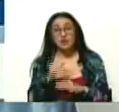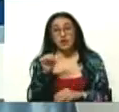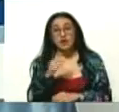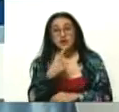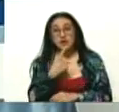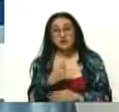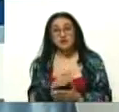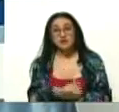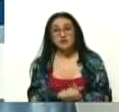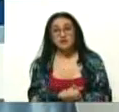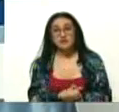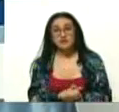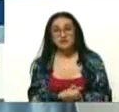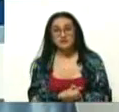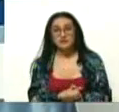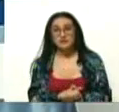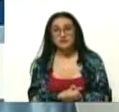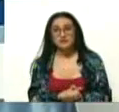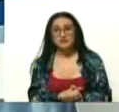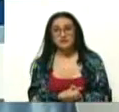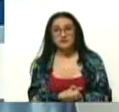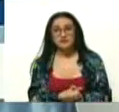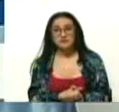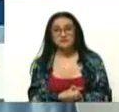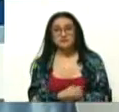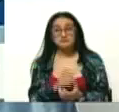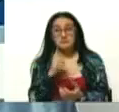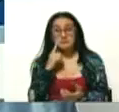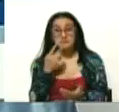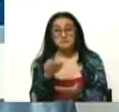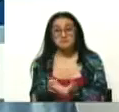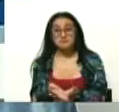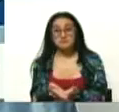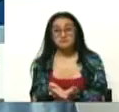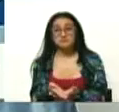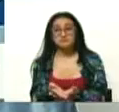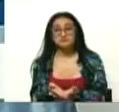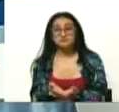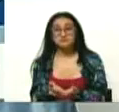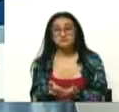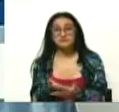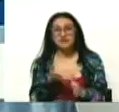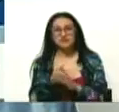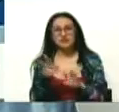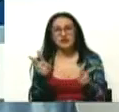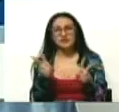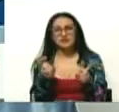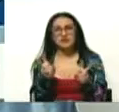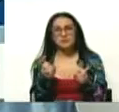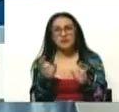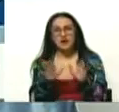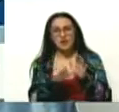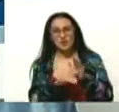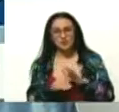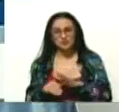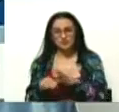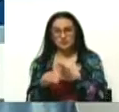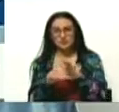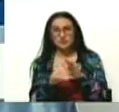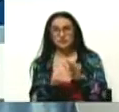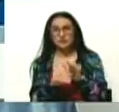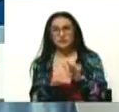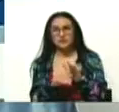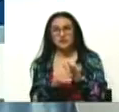destacar que hemos presentado, en relación al tema de la corrupción,